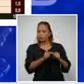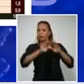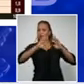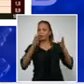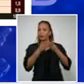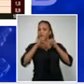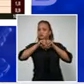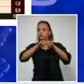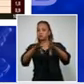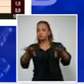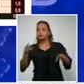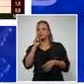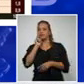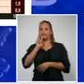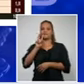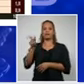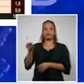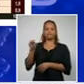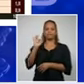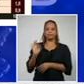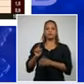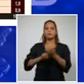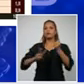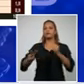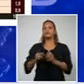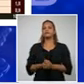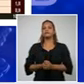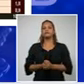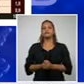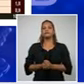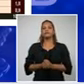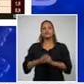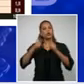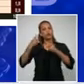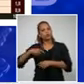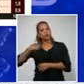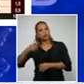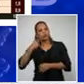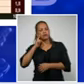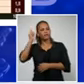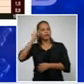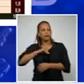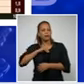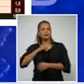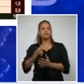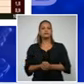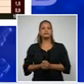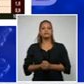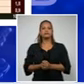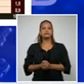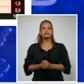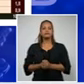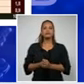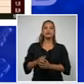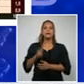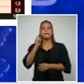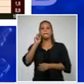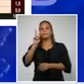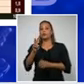está enfrentando allí. Como ya es costumbre, como ya se conoce, llevamos más de 2 meses con